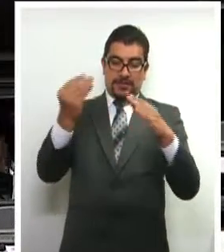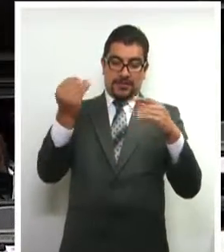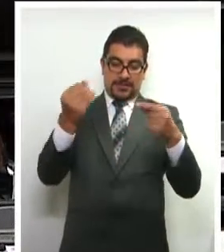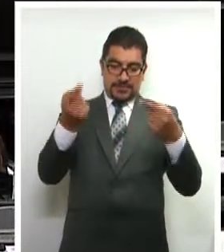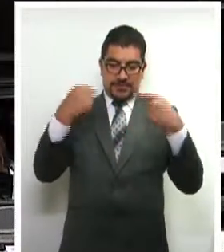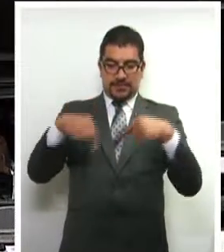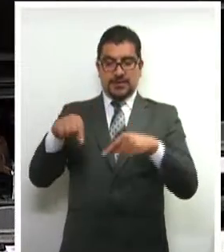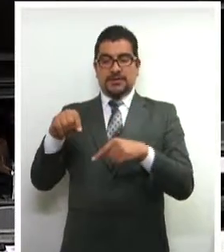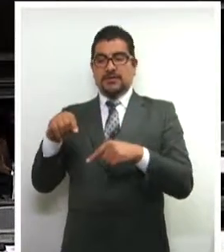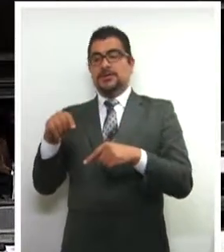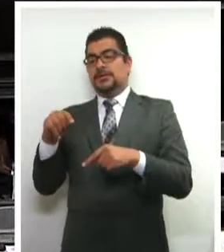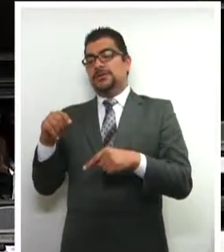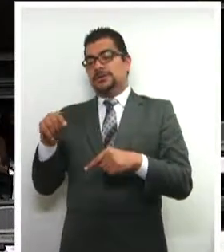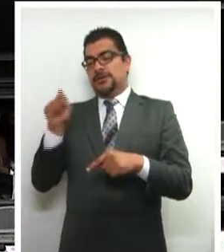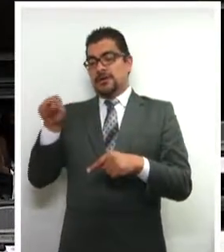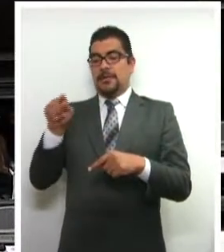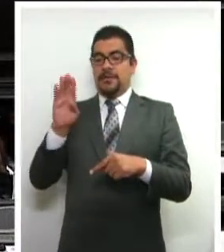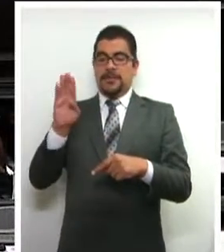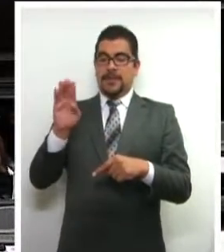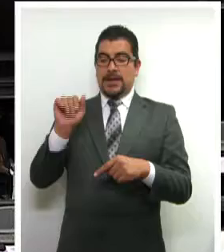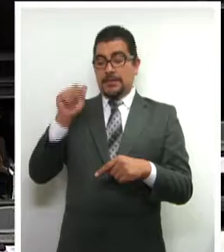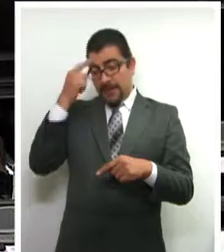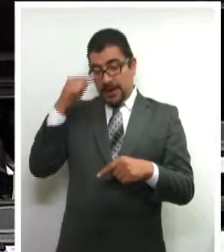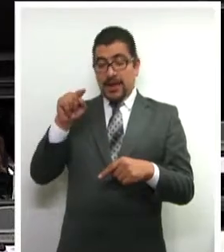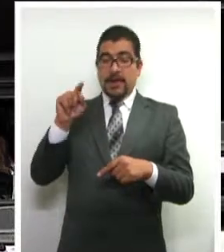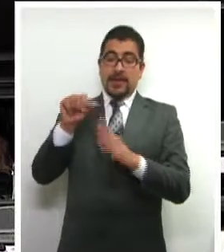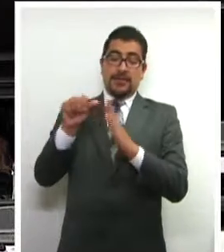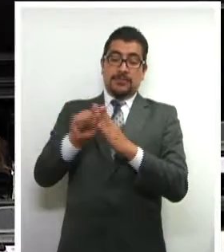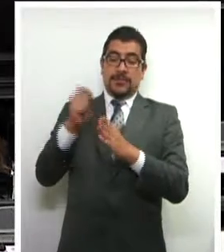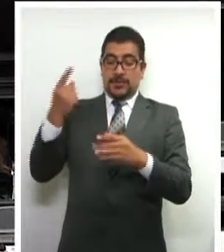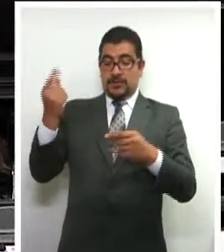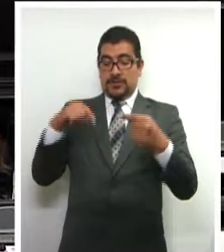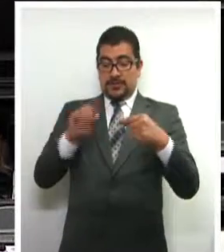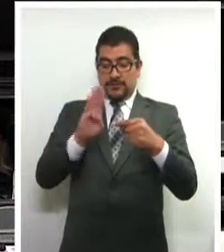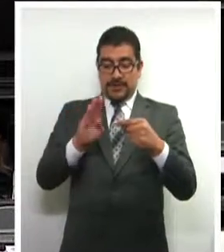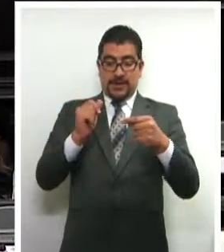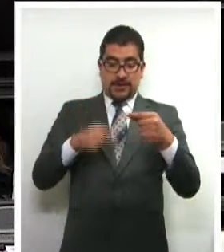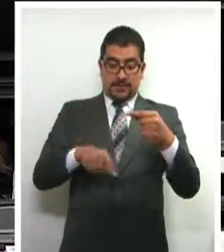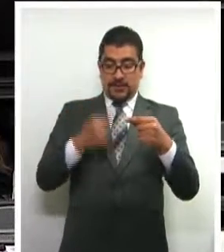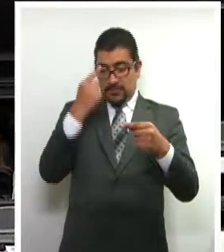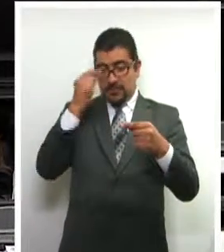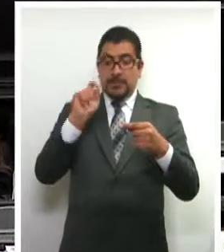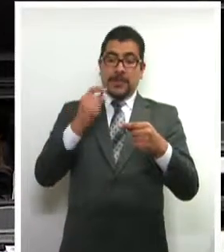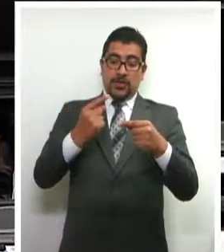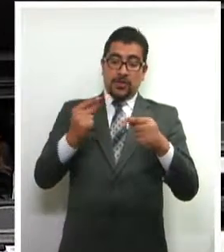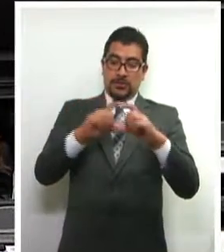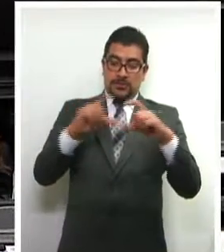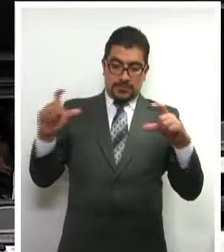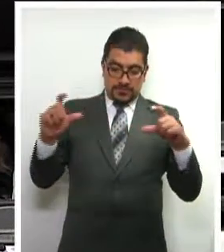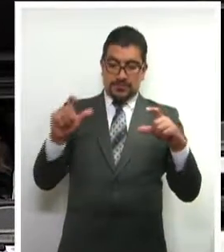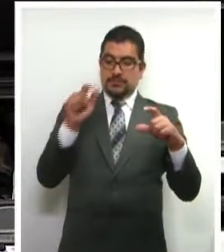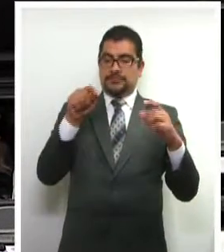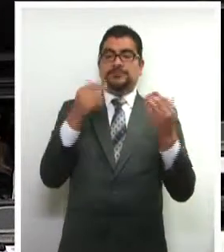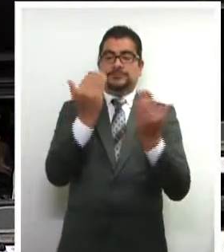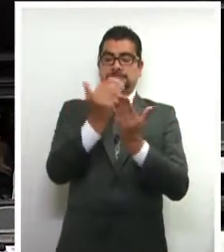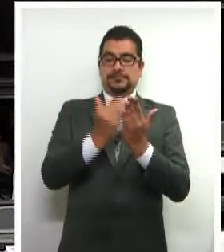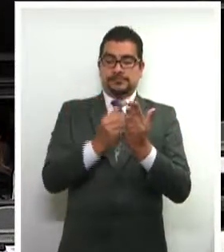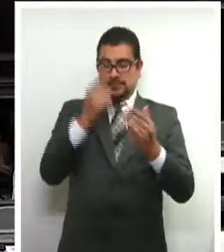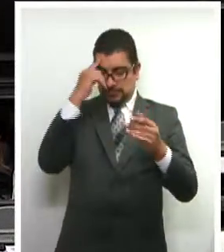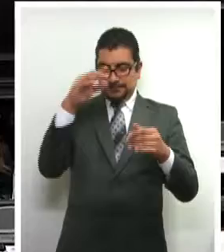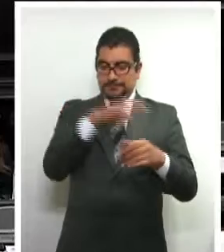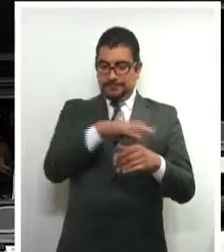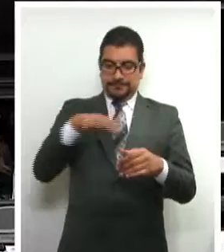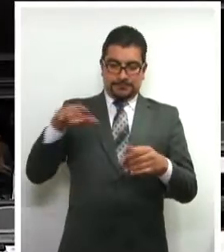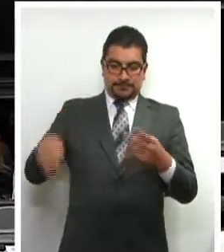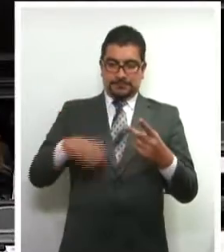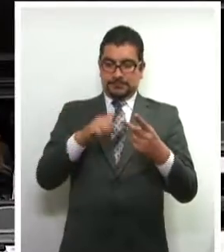numeral 4, apartado B del artículo 21, para quedar como sigue. Artículo 21, ordenamiento territorial, apartado